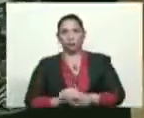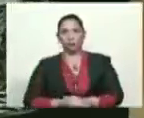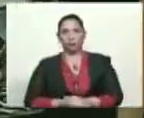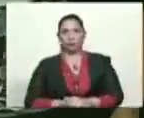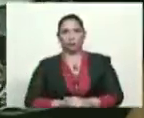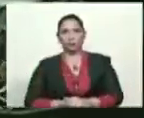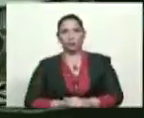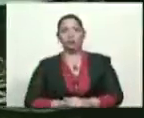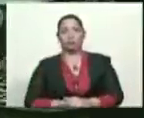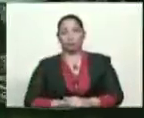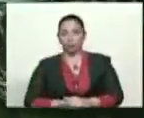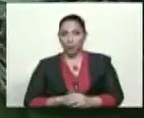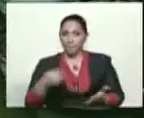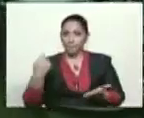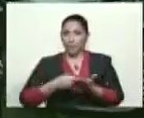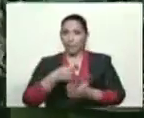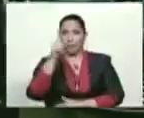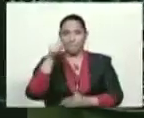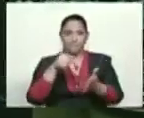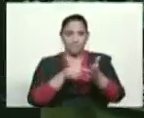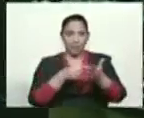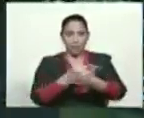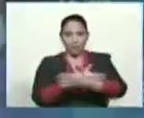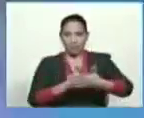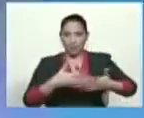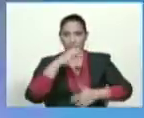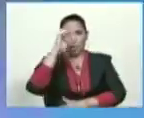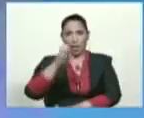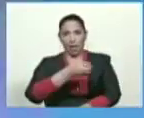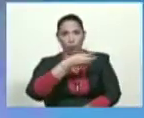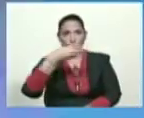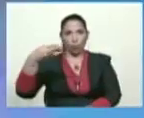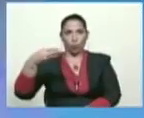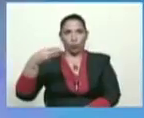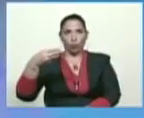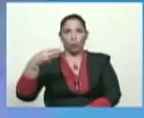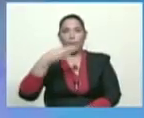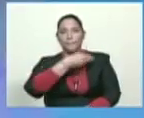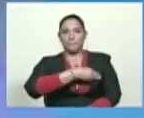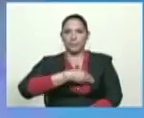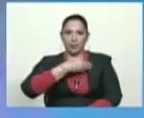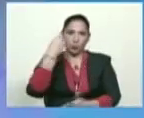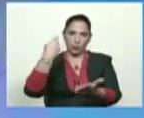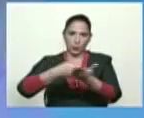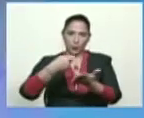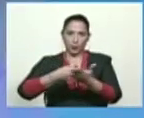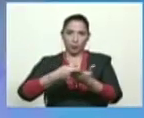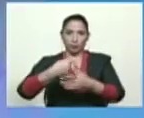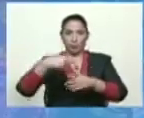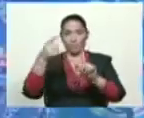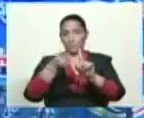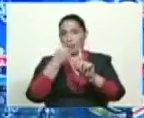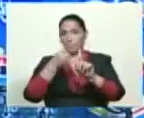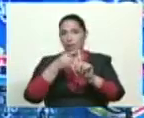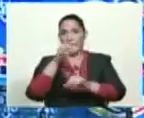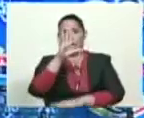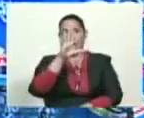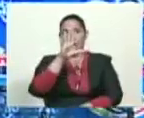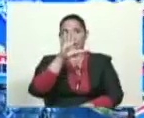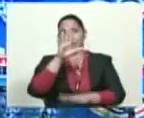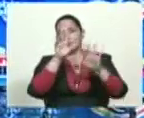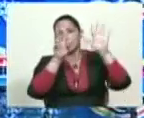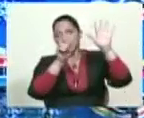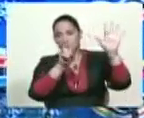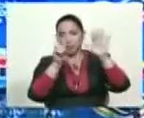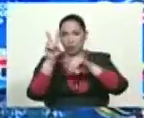destinados mil millones de euros para esta misión en principio quinientos setenta y dos